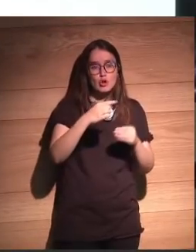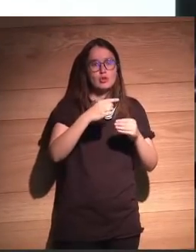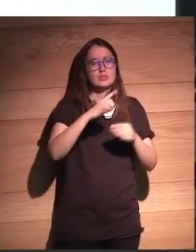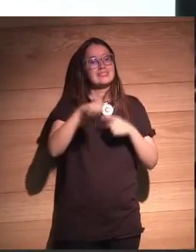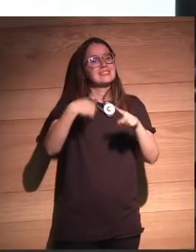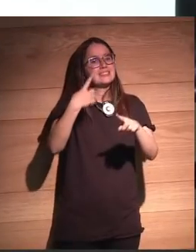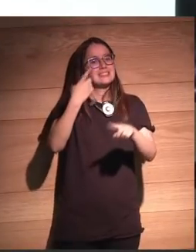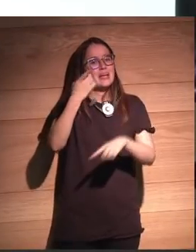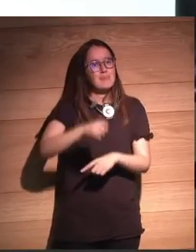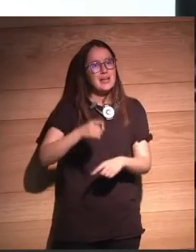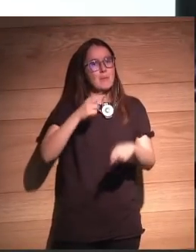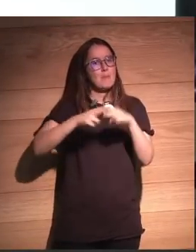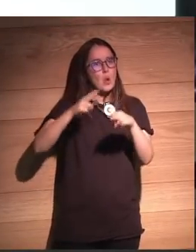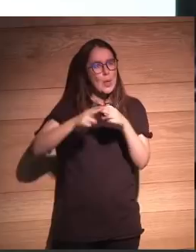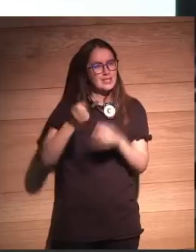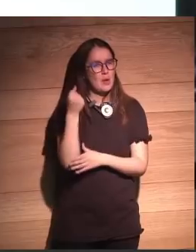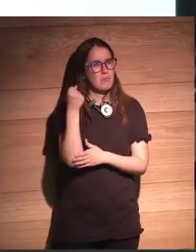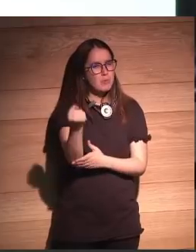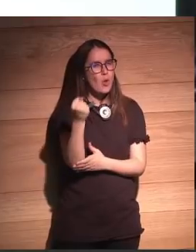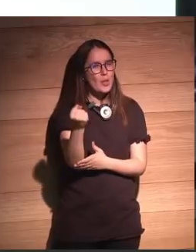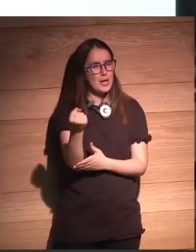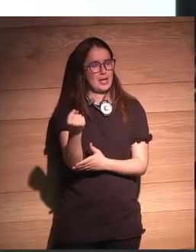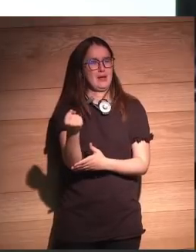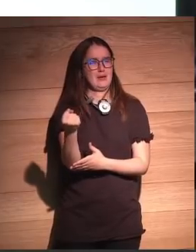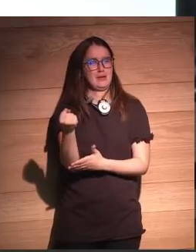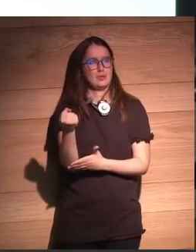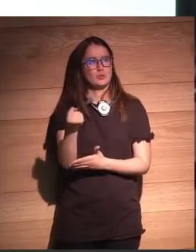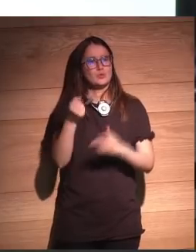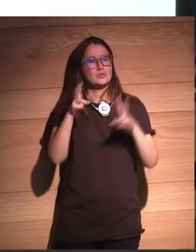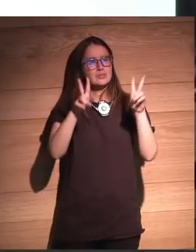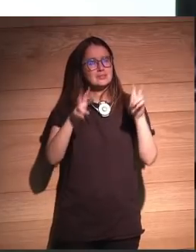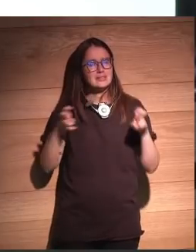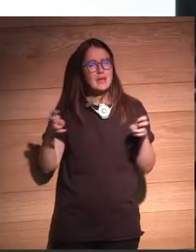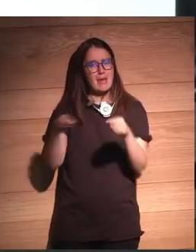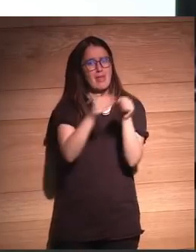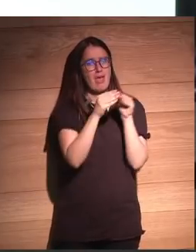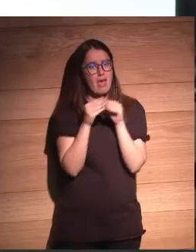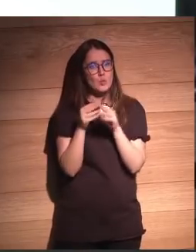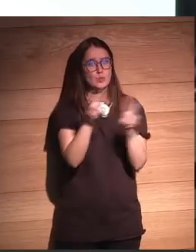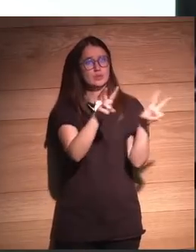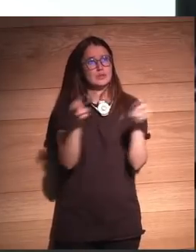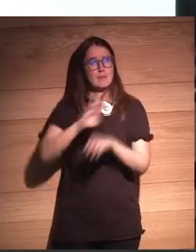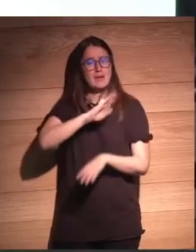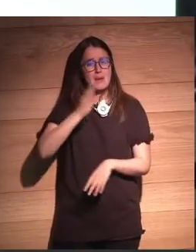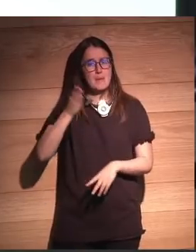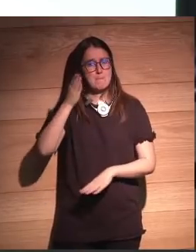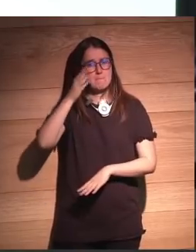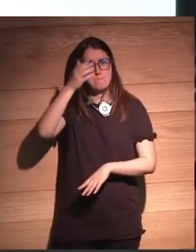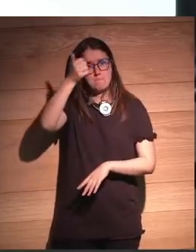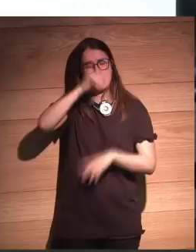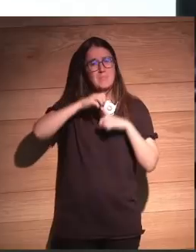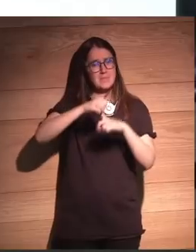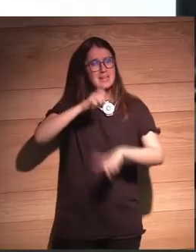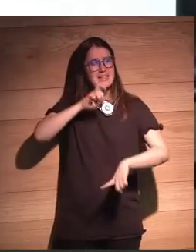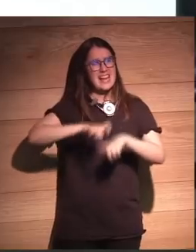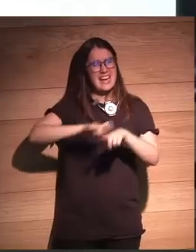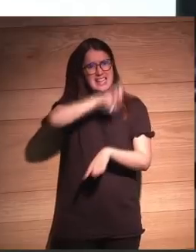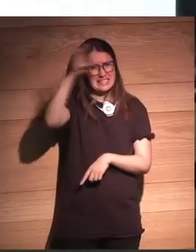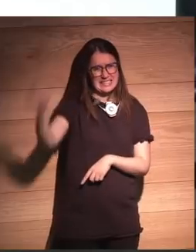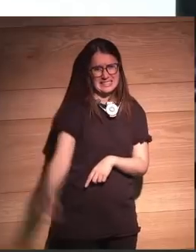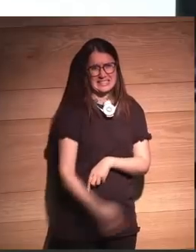un tema político, un tema de poder, un tema de explotación, un tema de alienación, un tema de patriarquía, de racismo, sobre